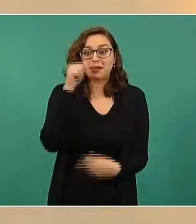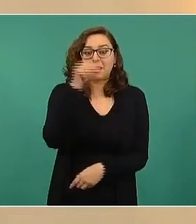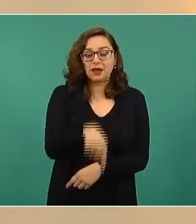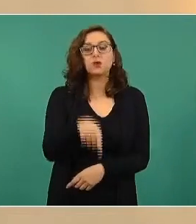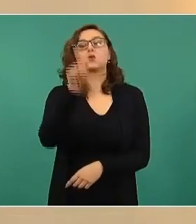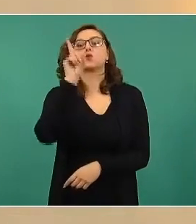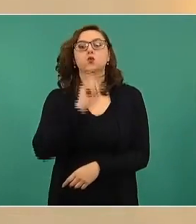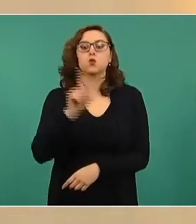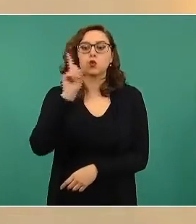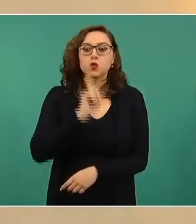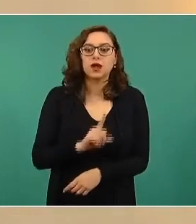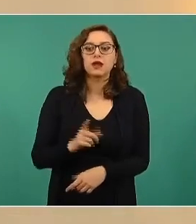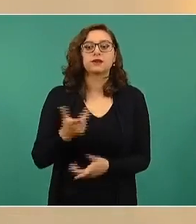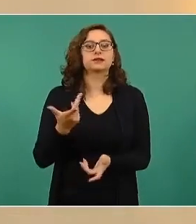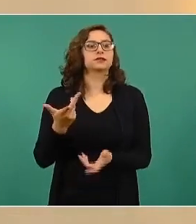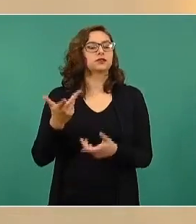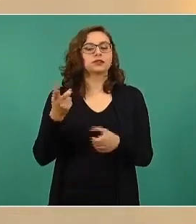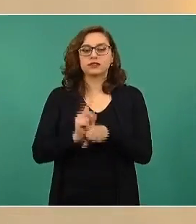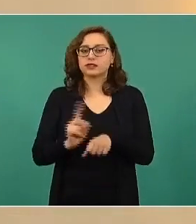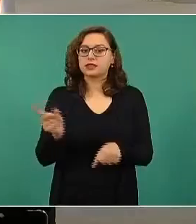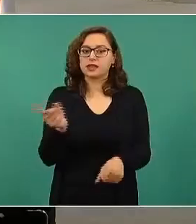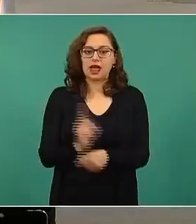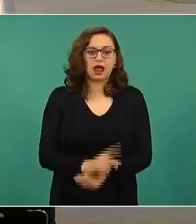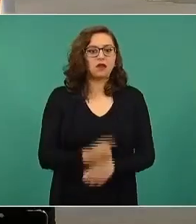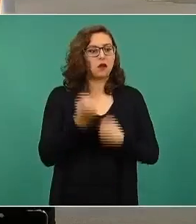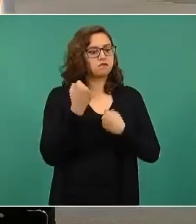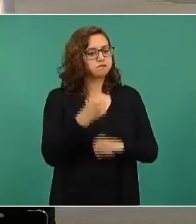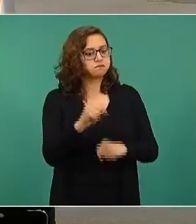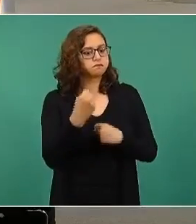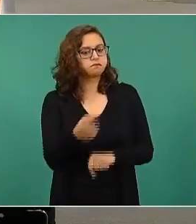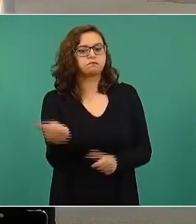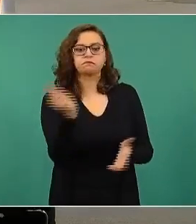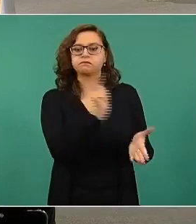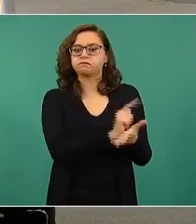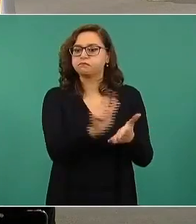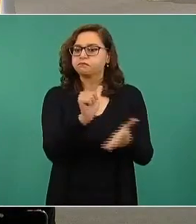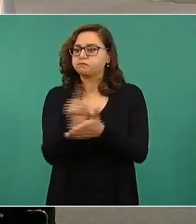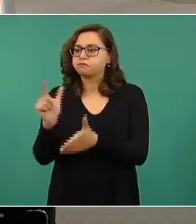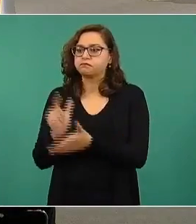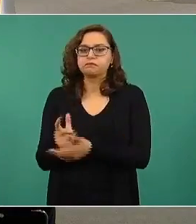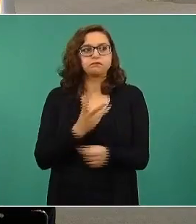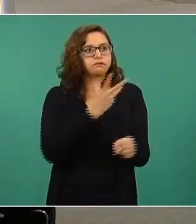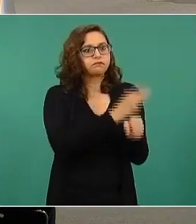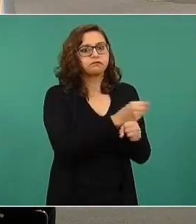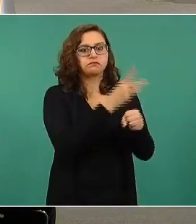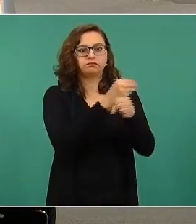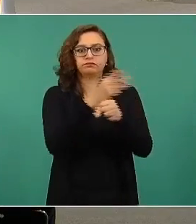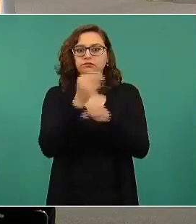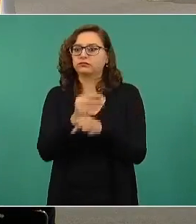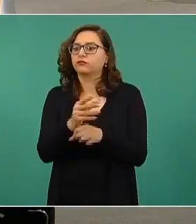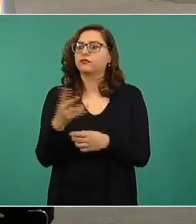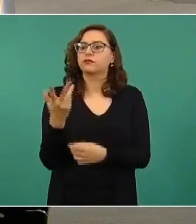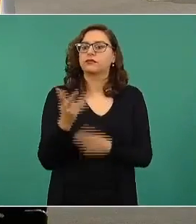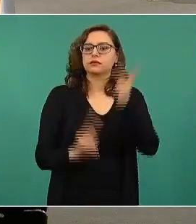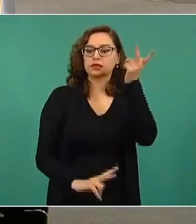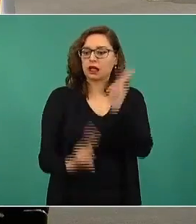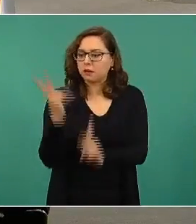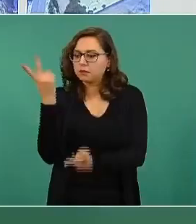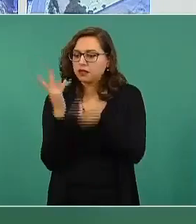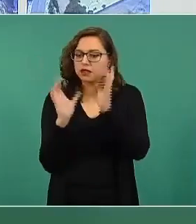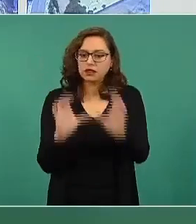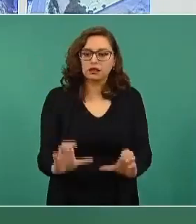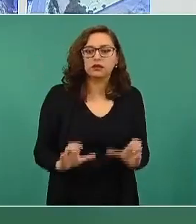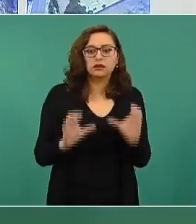barren, digamos, la plaza pública, limpian la plaza pública, mantienen el tema, digamos, de las áreas verdes al